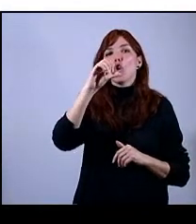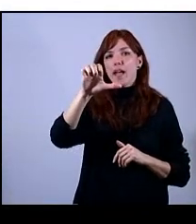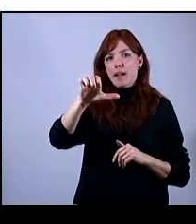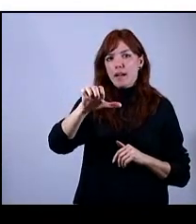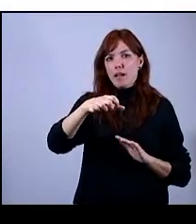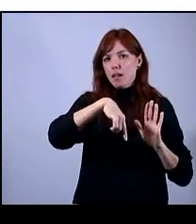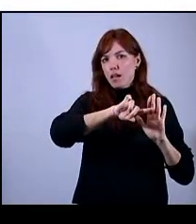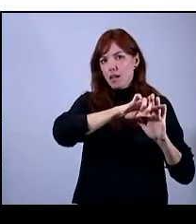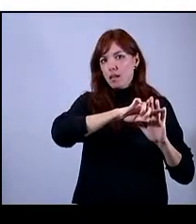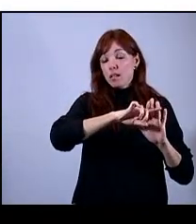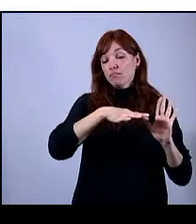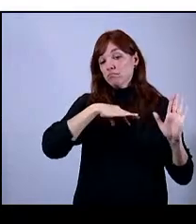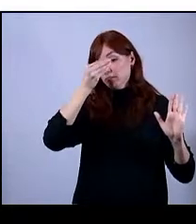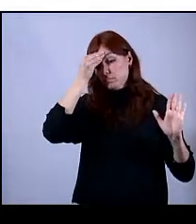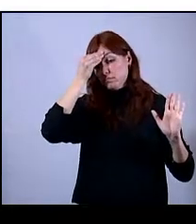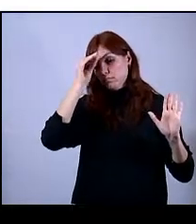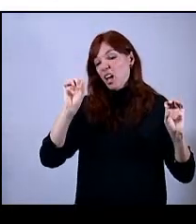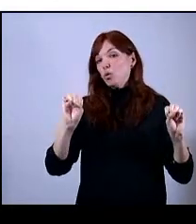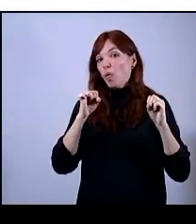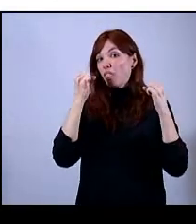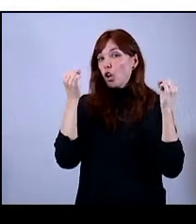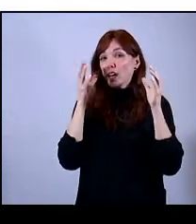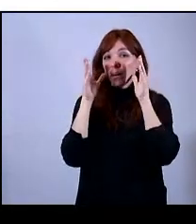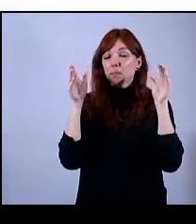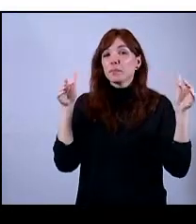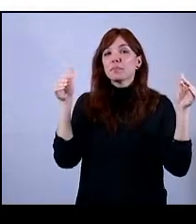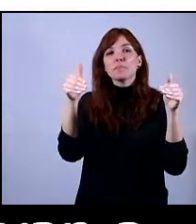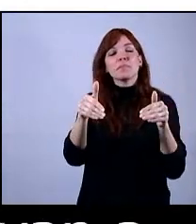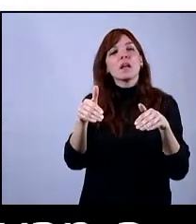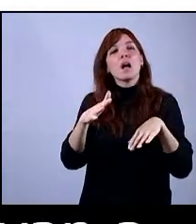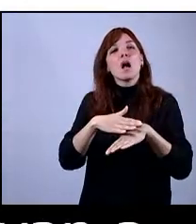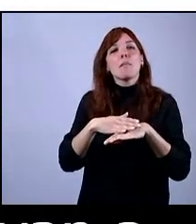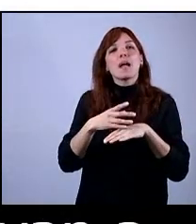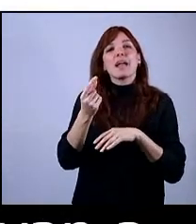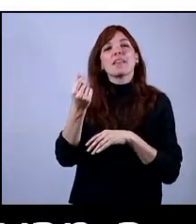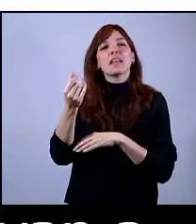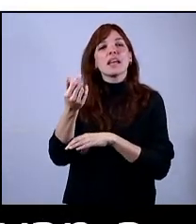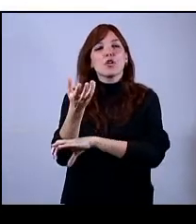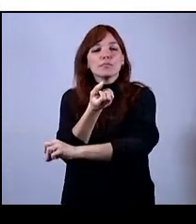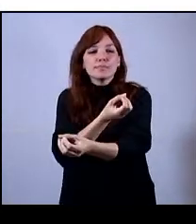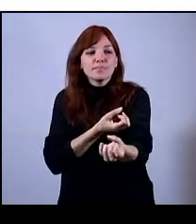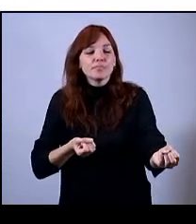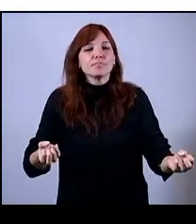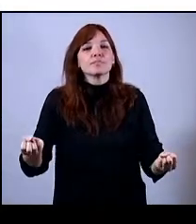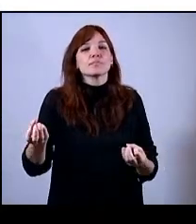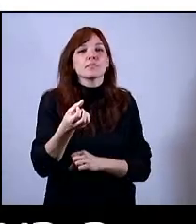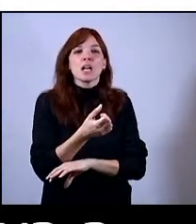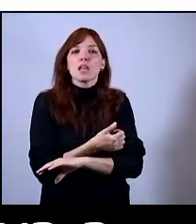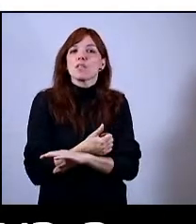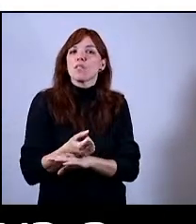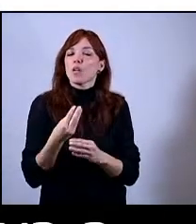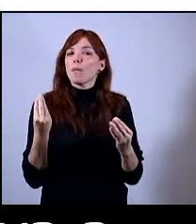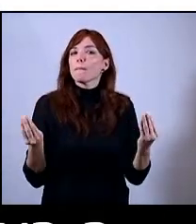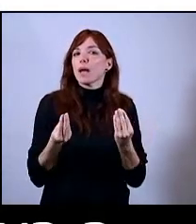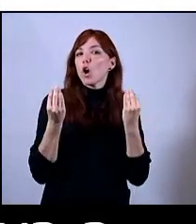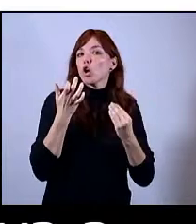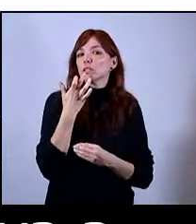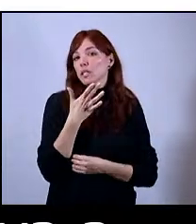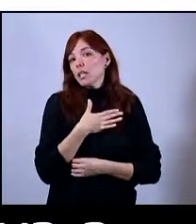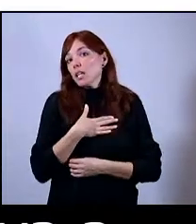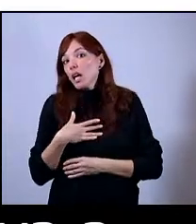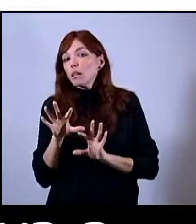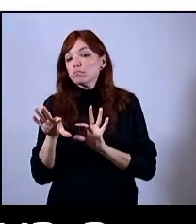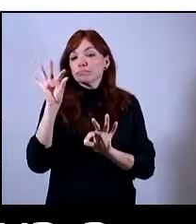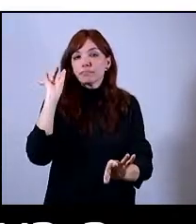son actuaciones que van a llegar el dinero mejor a los ciudadanos que quieran optar a